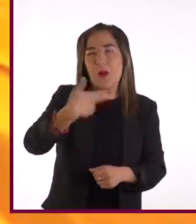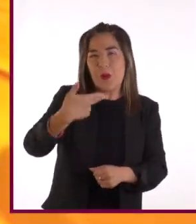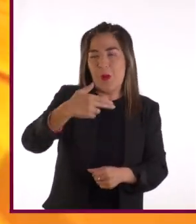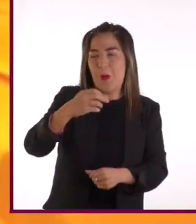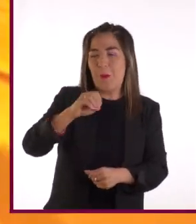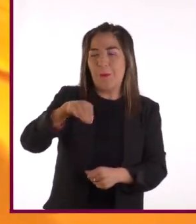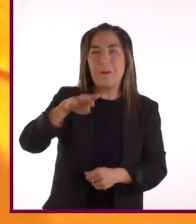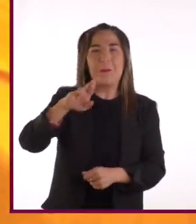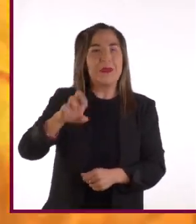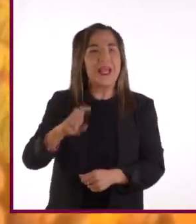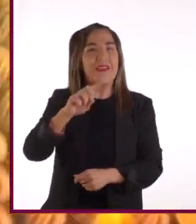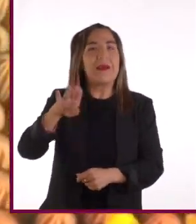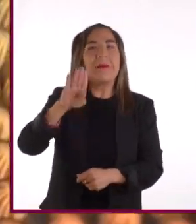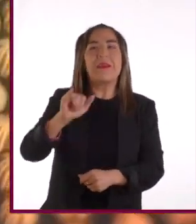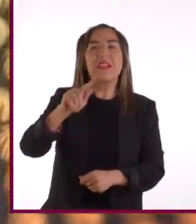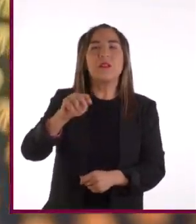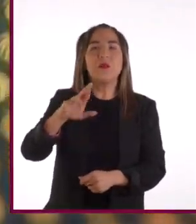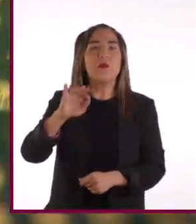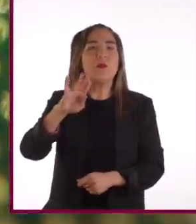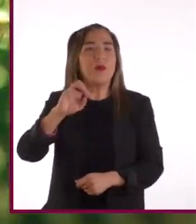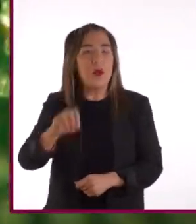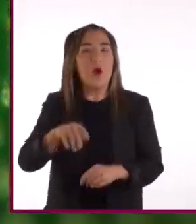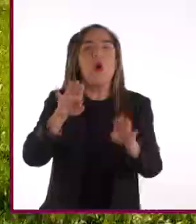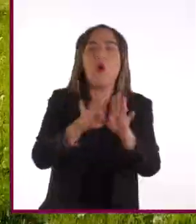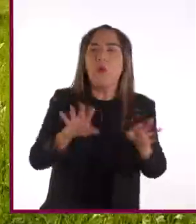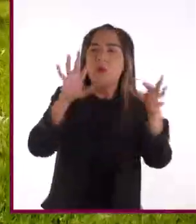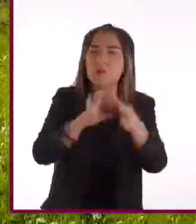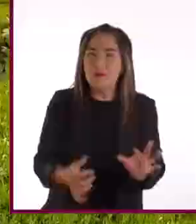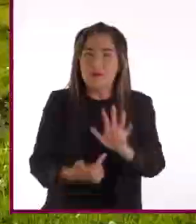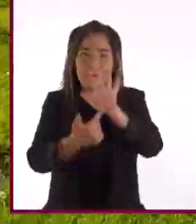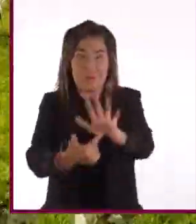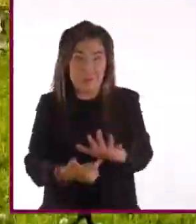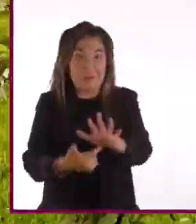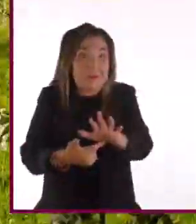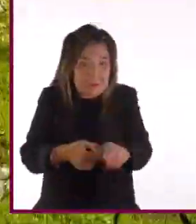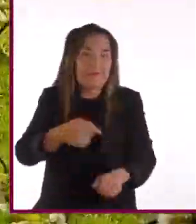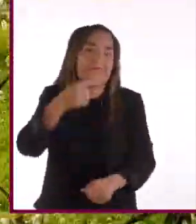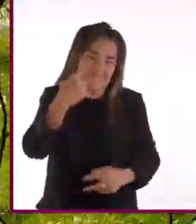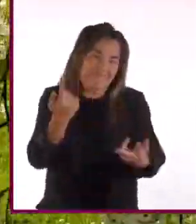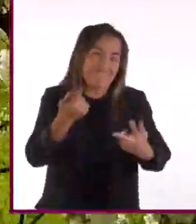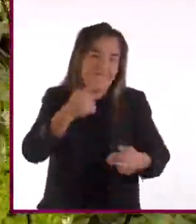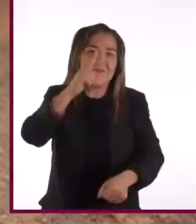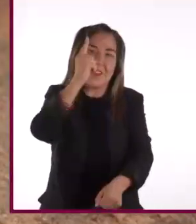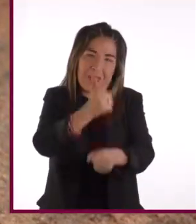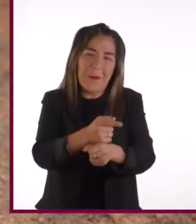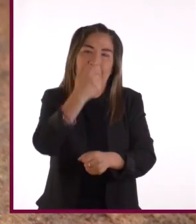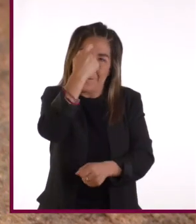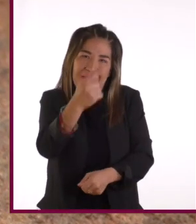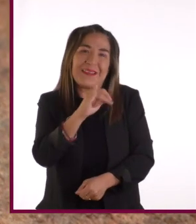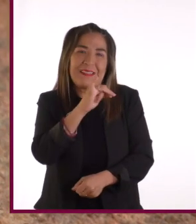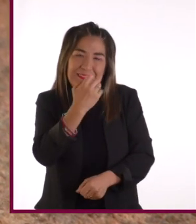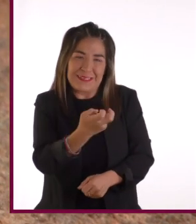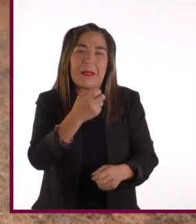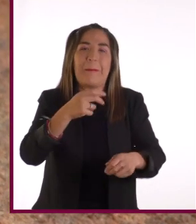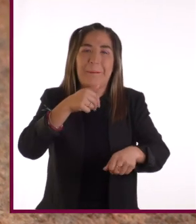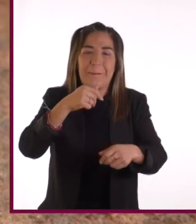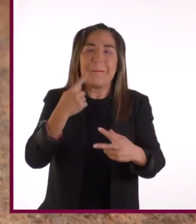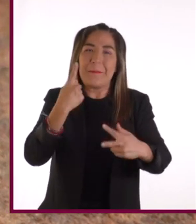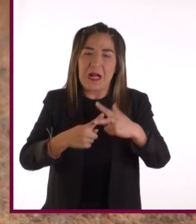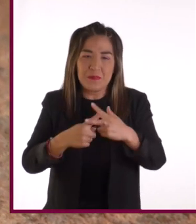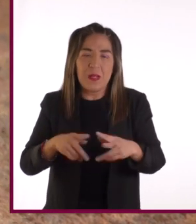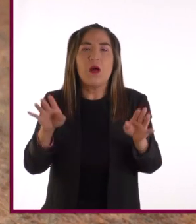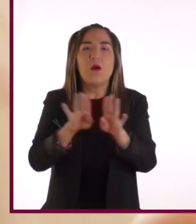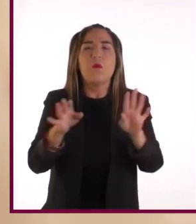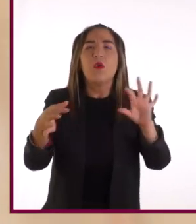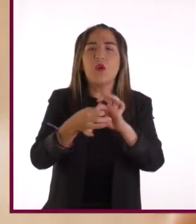Vitruvio. Es así que el número podría ser un ejemplo para demostrar que las matemáticas se descubren, dado que en la naturaleza existe